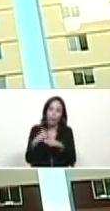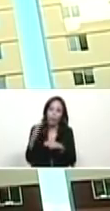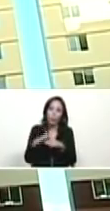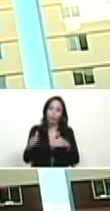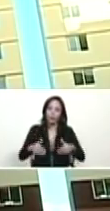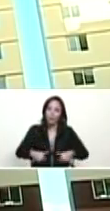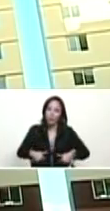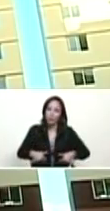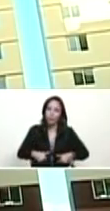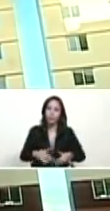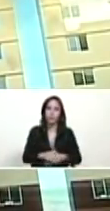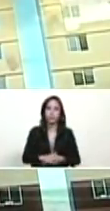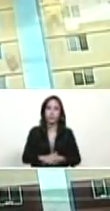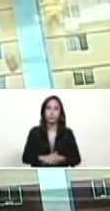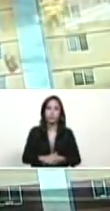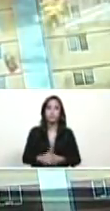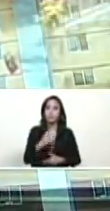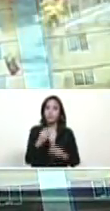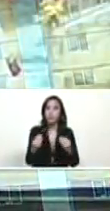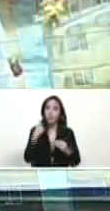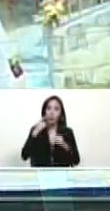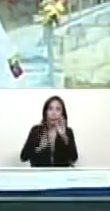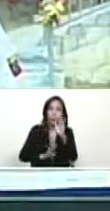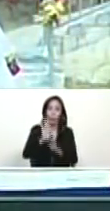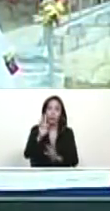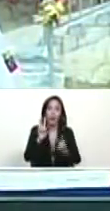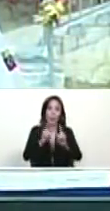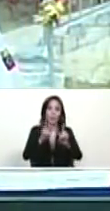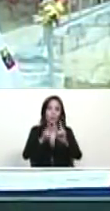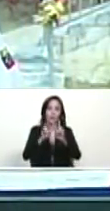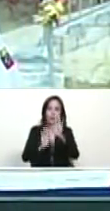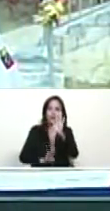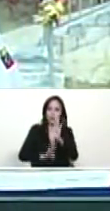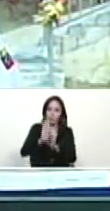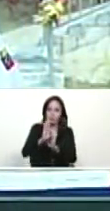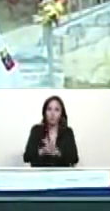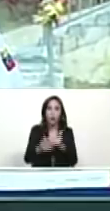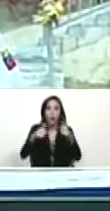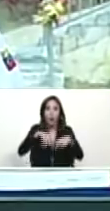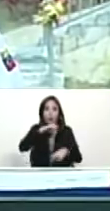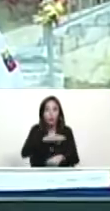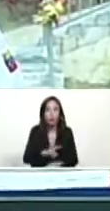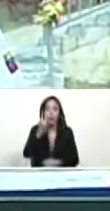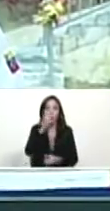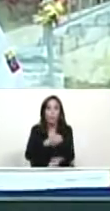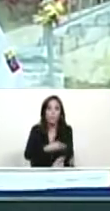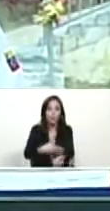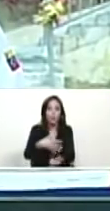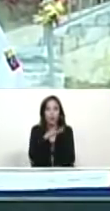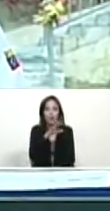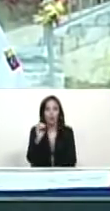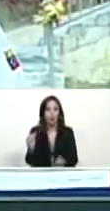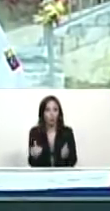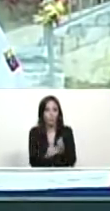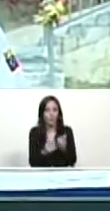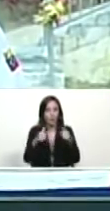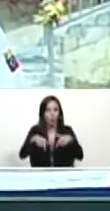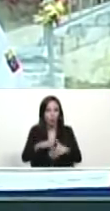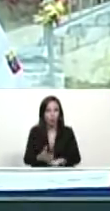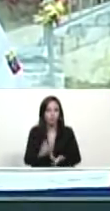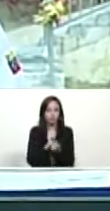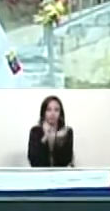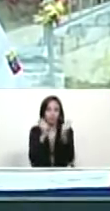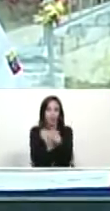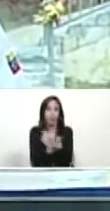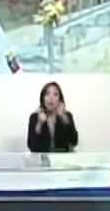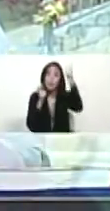ustedes cómo hemos avanzado en la gran misión Vivienda Venezuela. Estamos llegando a 2.500.000. El comandante